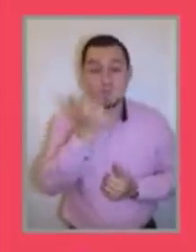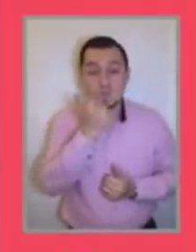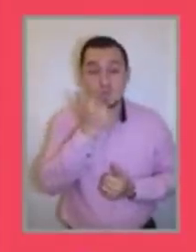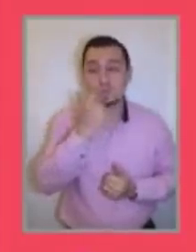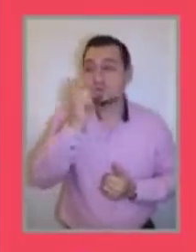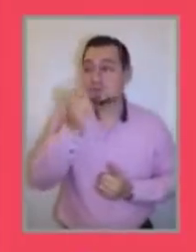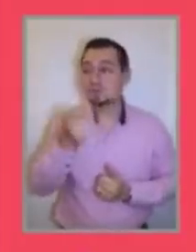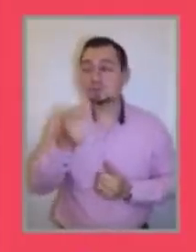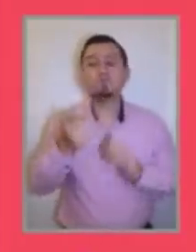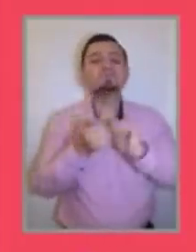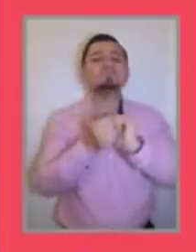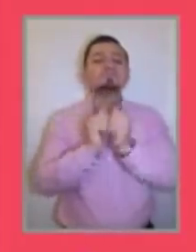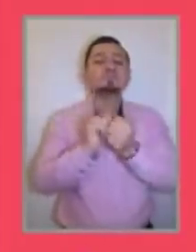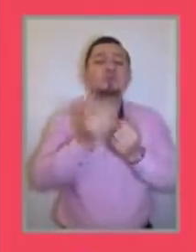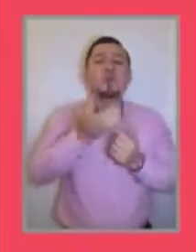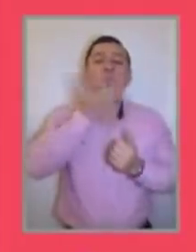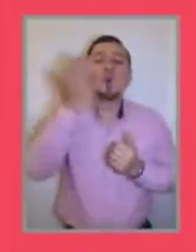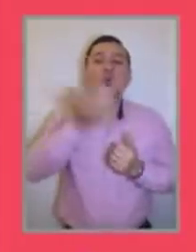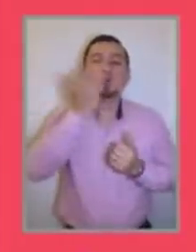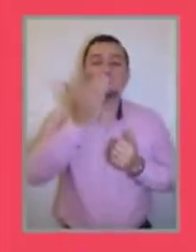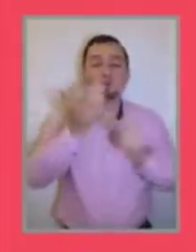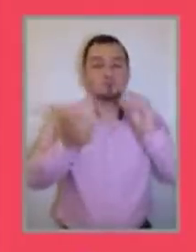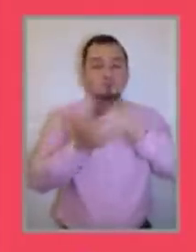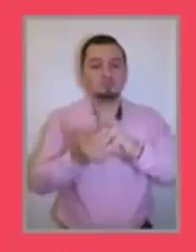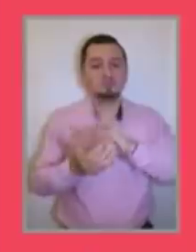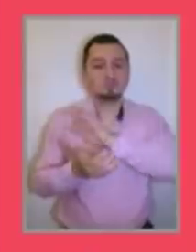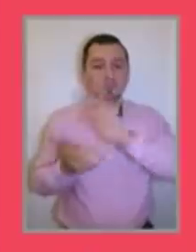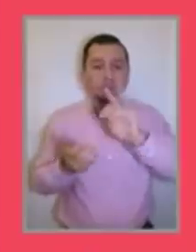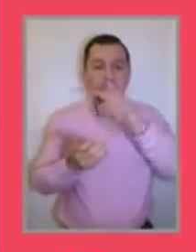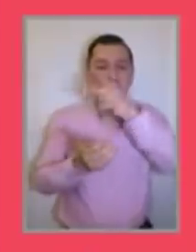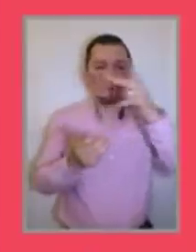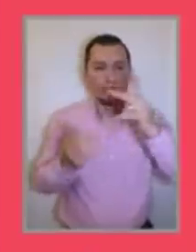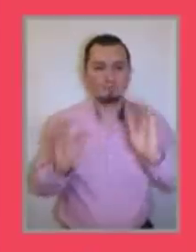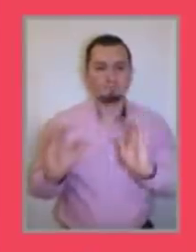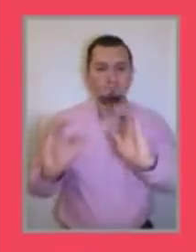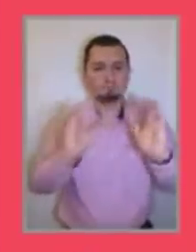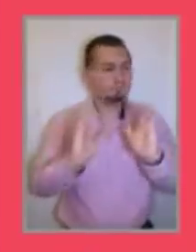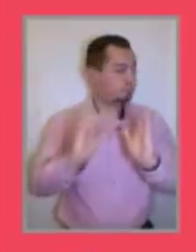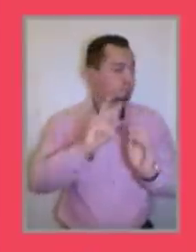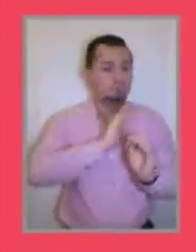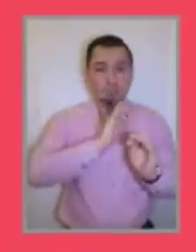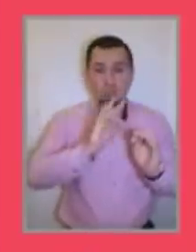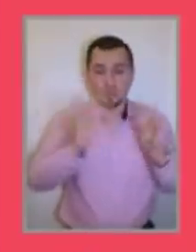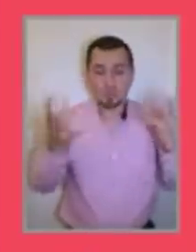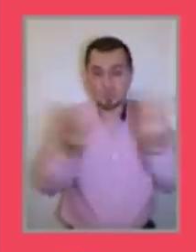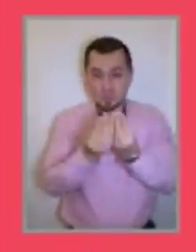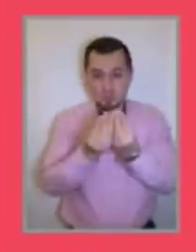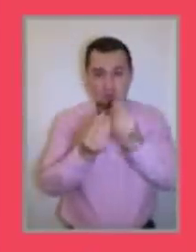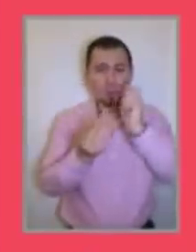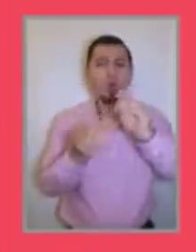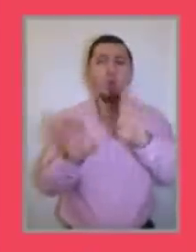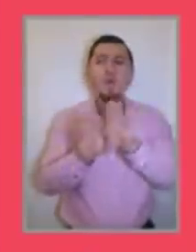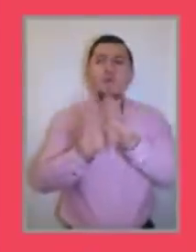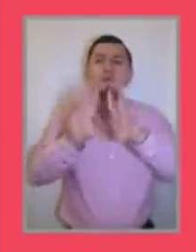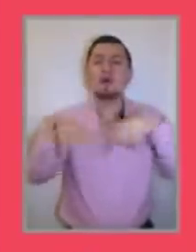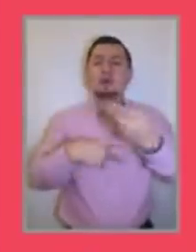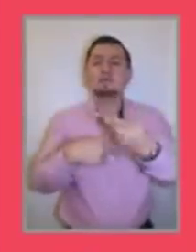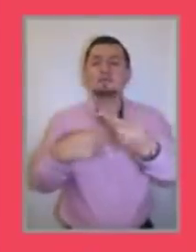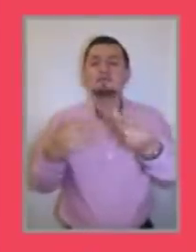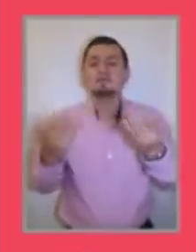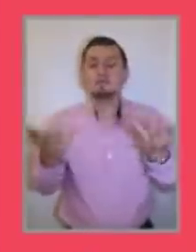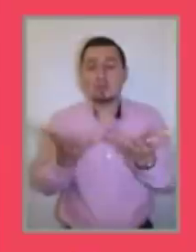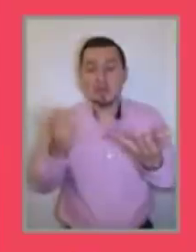adquiere hábitos y es cuando hace realidad el tema de su autoprotección. Los educadores sabemos cómo hacerlo, necesitamos este